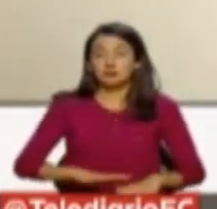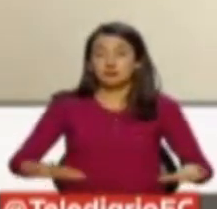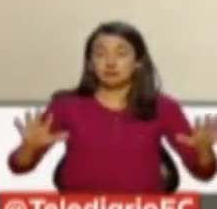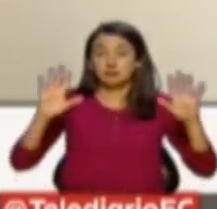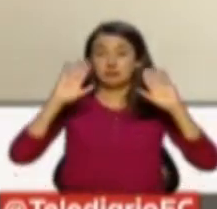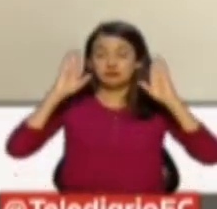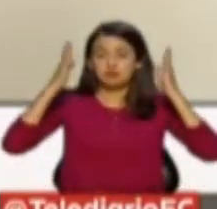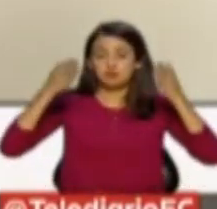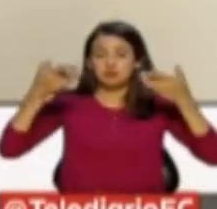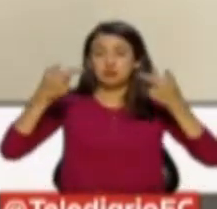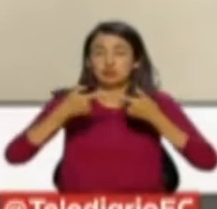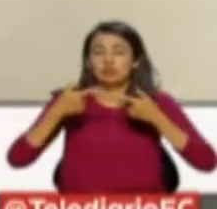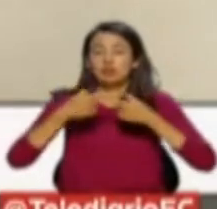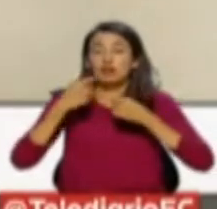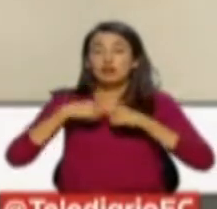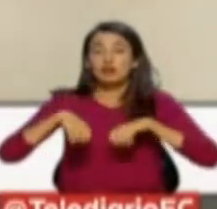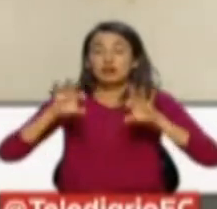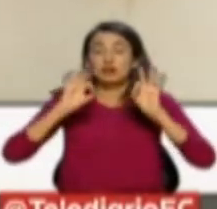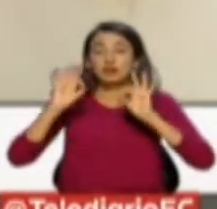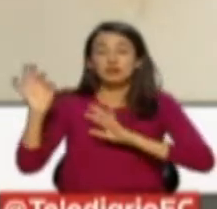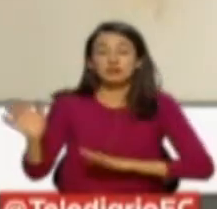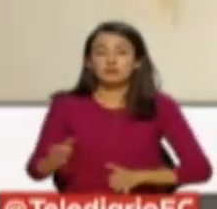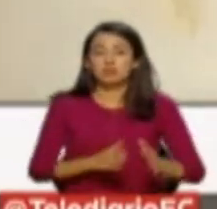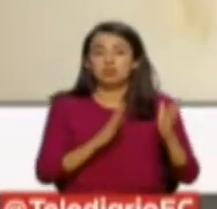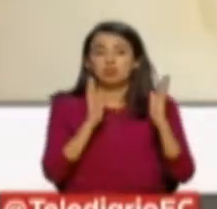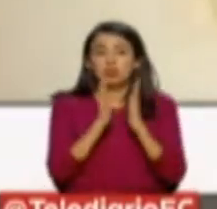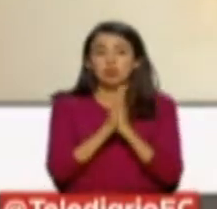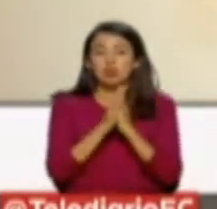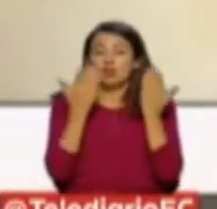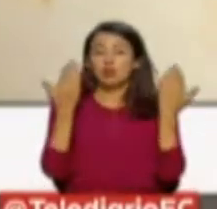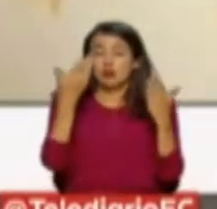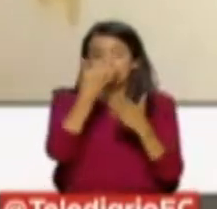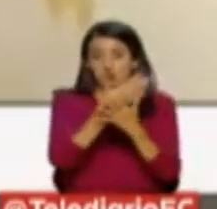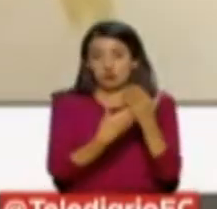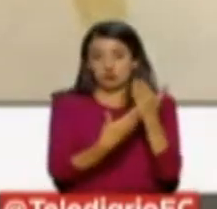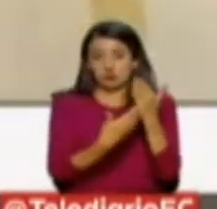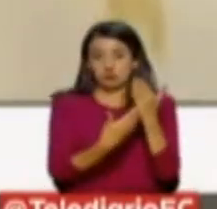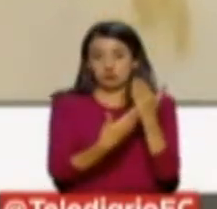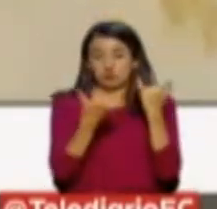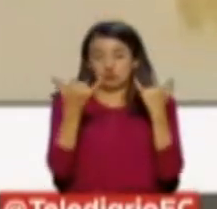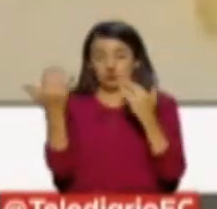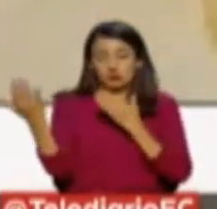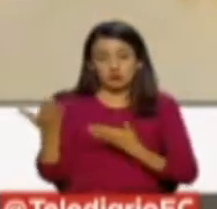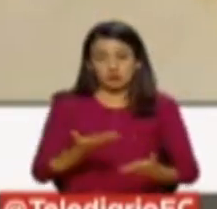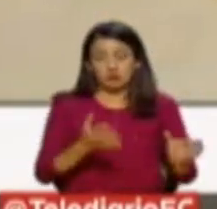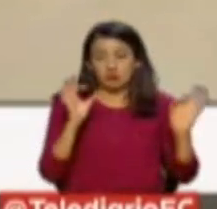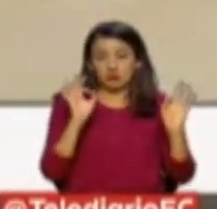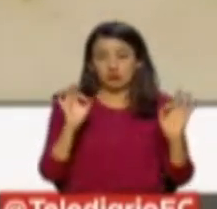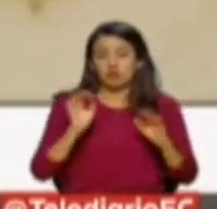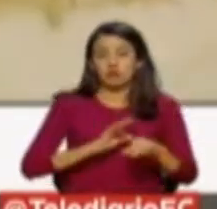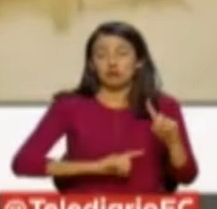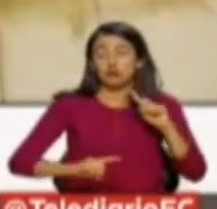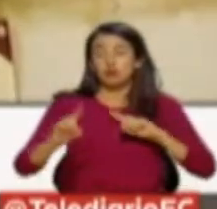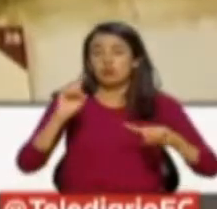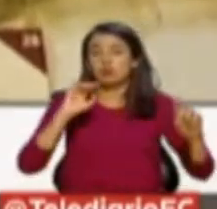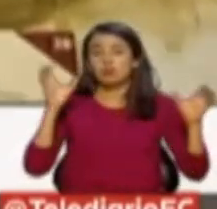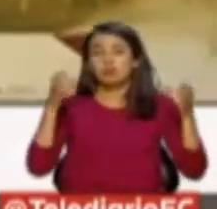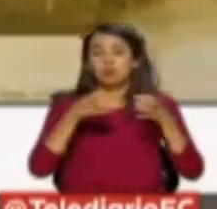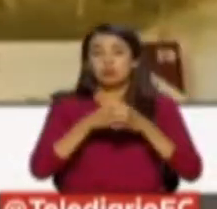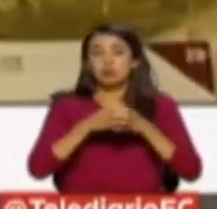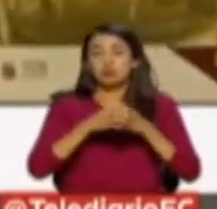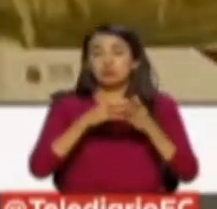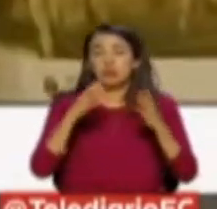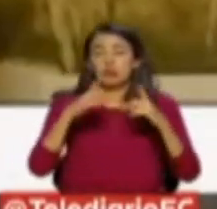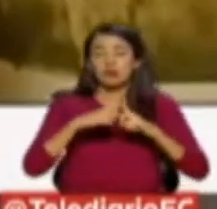utiliza en la parte corporal de las obras en la sección que están viendo son estéticas del tradicional